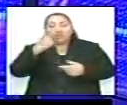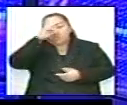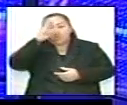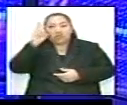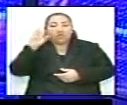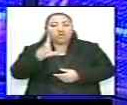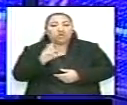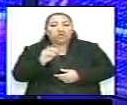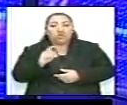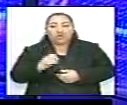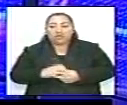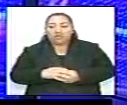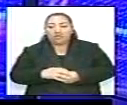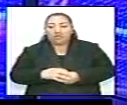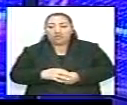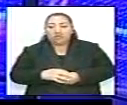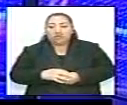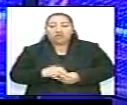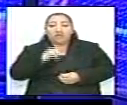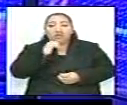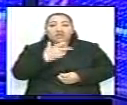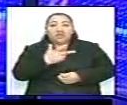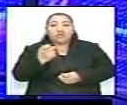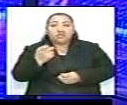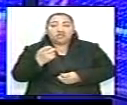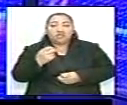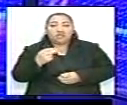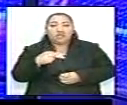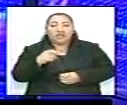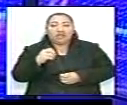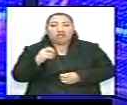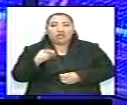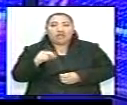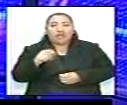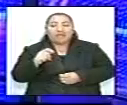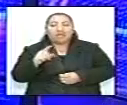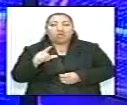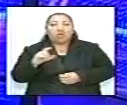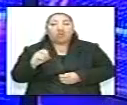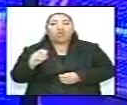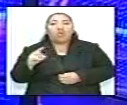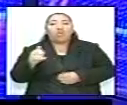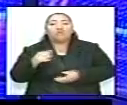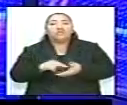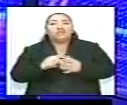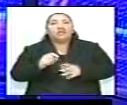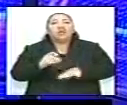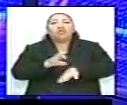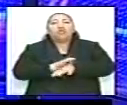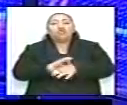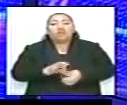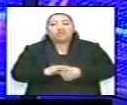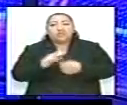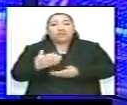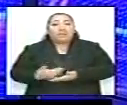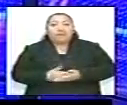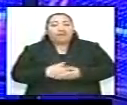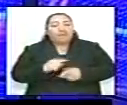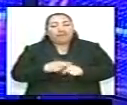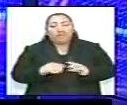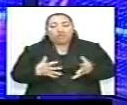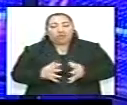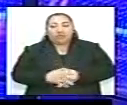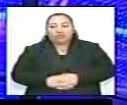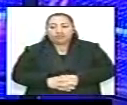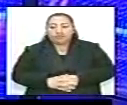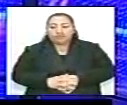y Loreto. Faltan 300 neonatólogos, ha dicho la ministra de Salud, pero asegura que la tasa